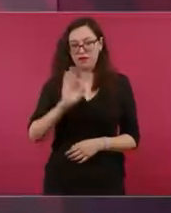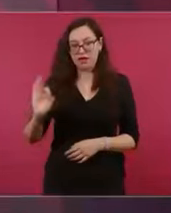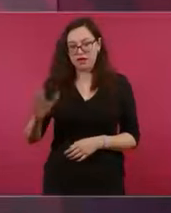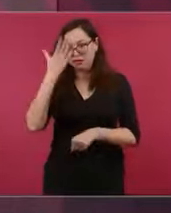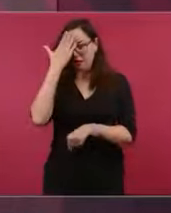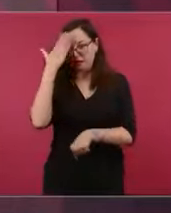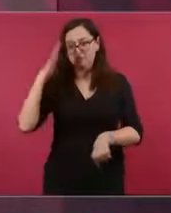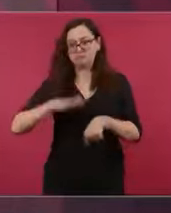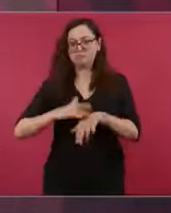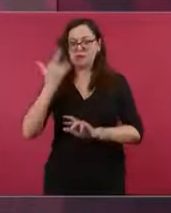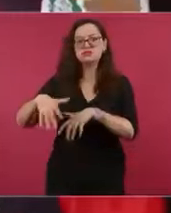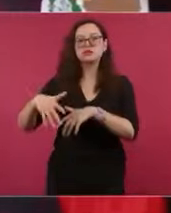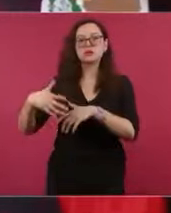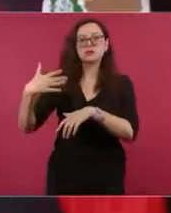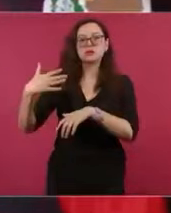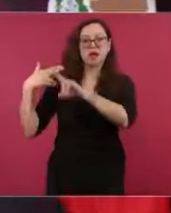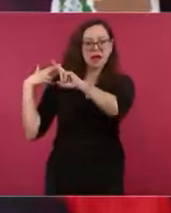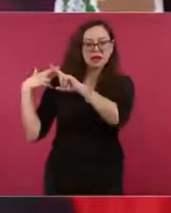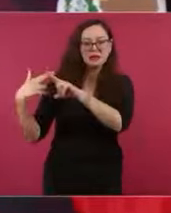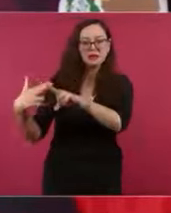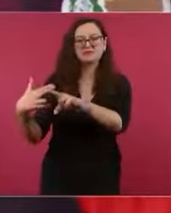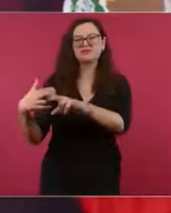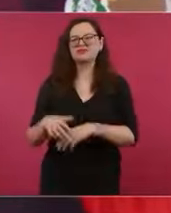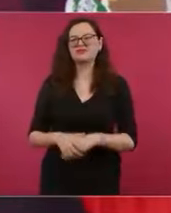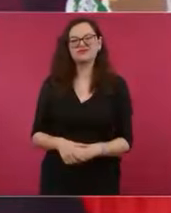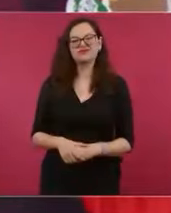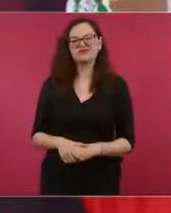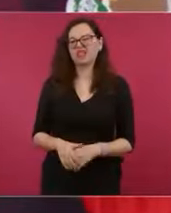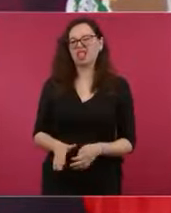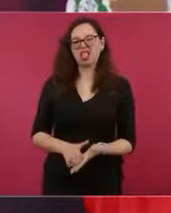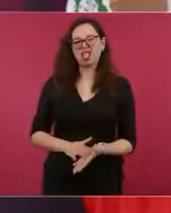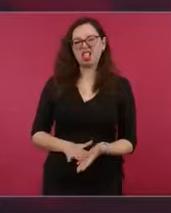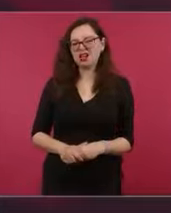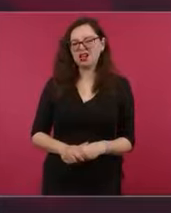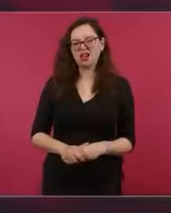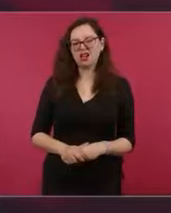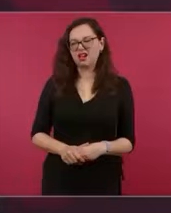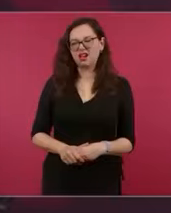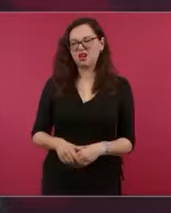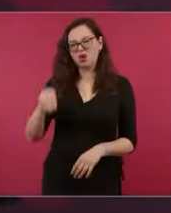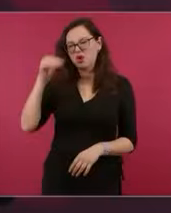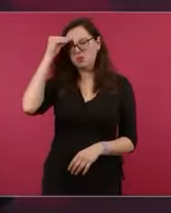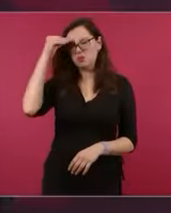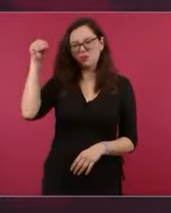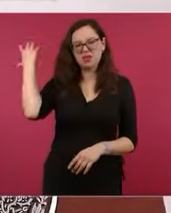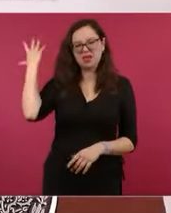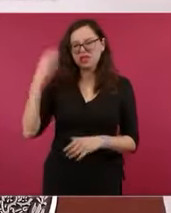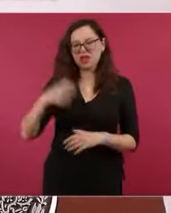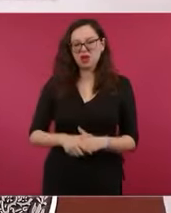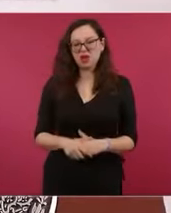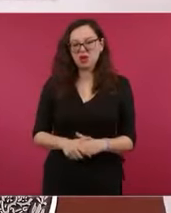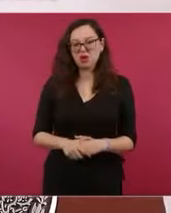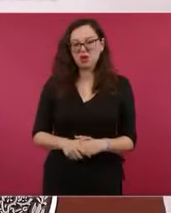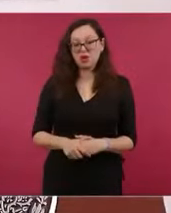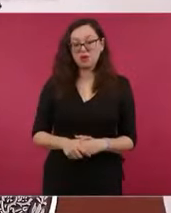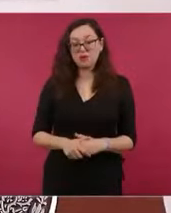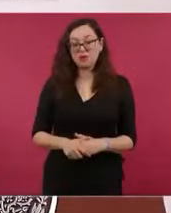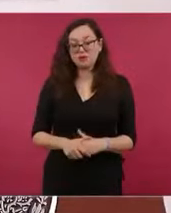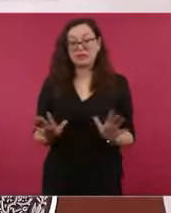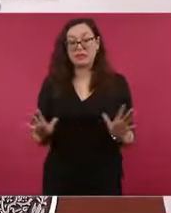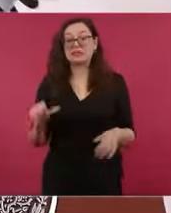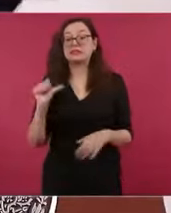gesta revolucionaria, o los del día 16, se dejaron de hacer, o